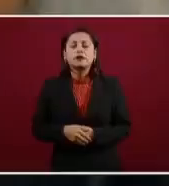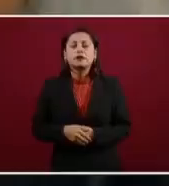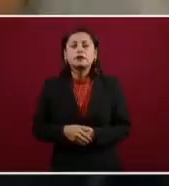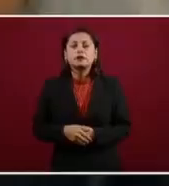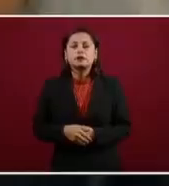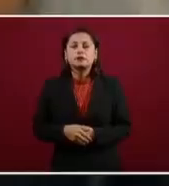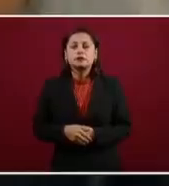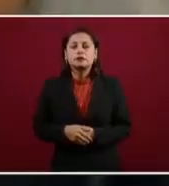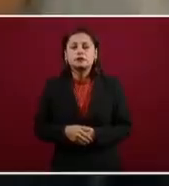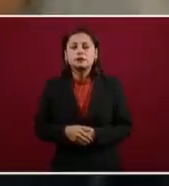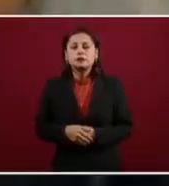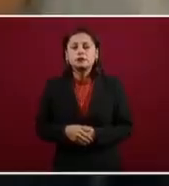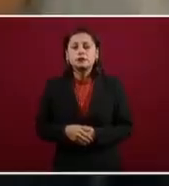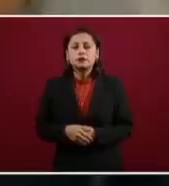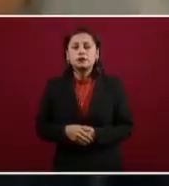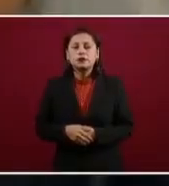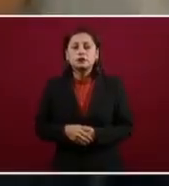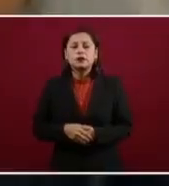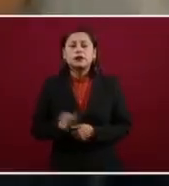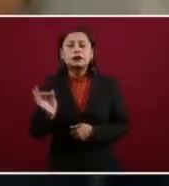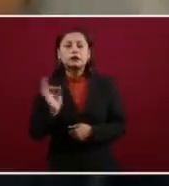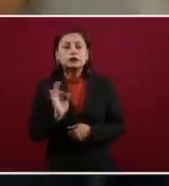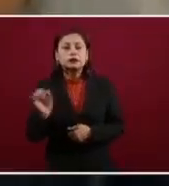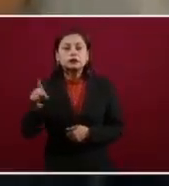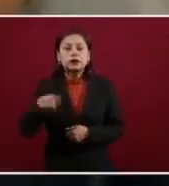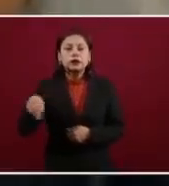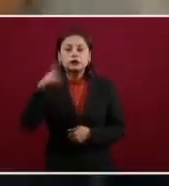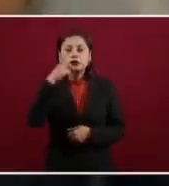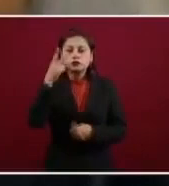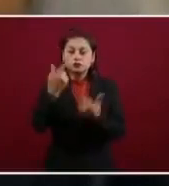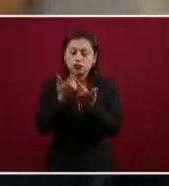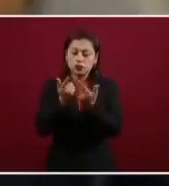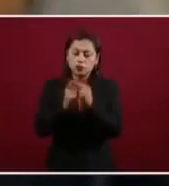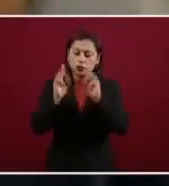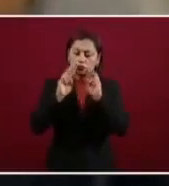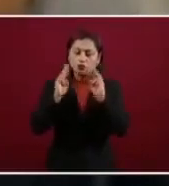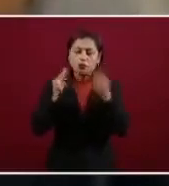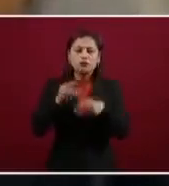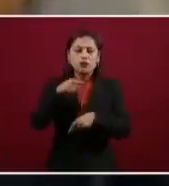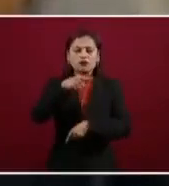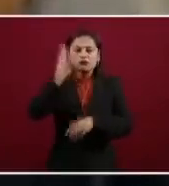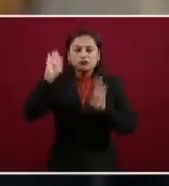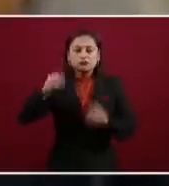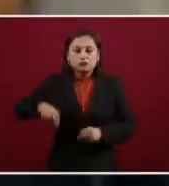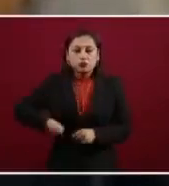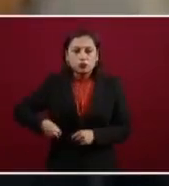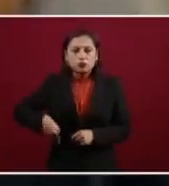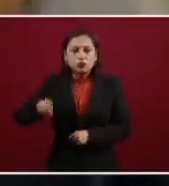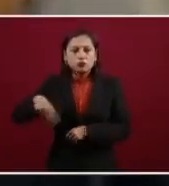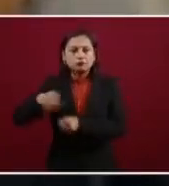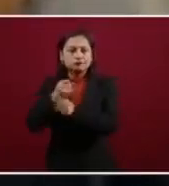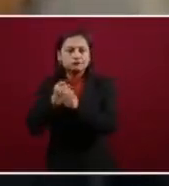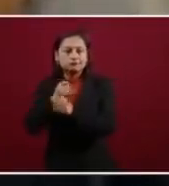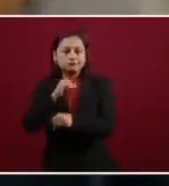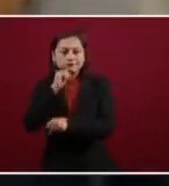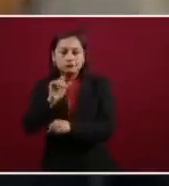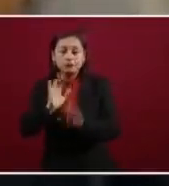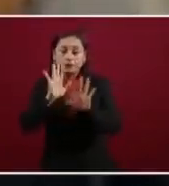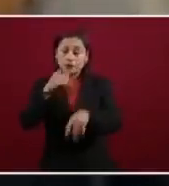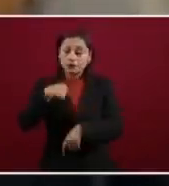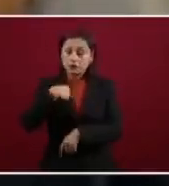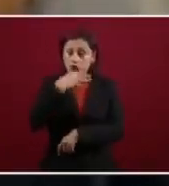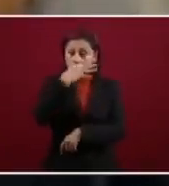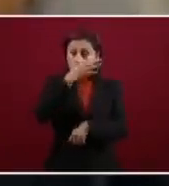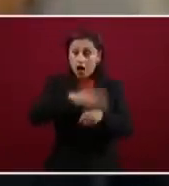es la incidencia del crimen organizado existen al menos 15 casos en los que se